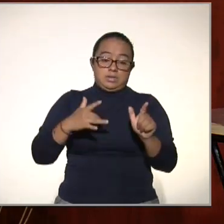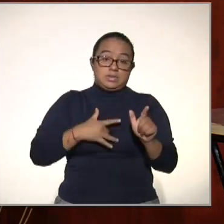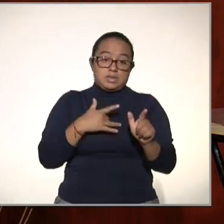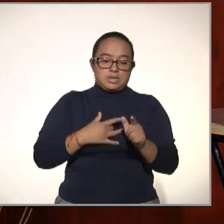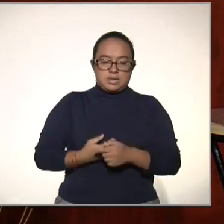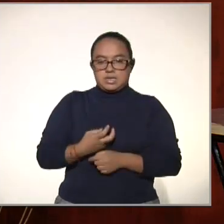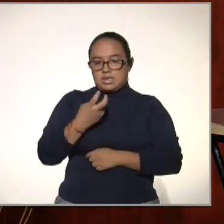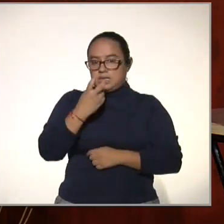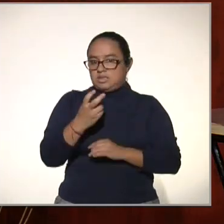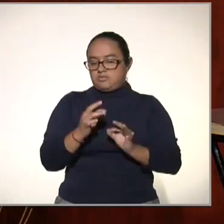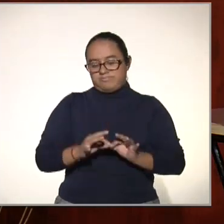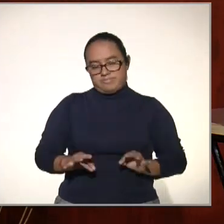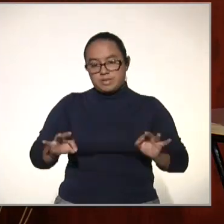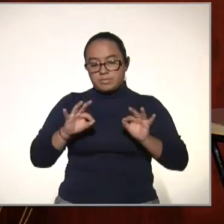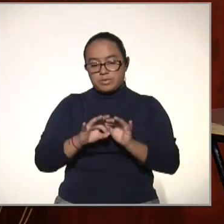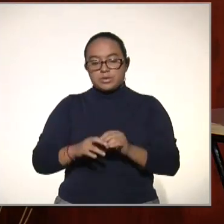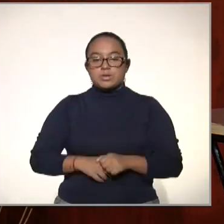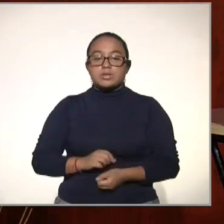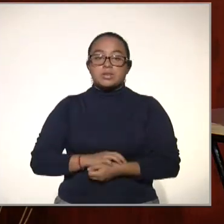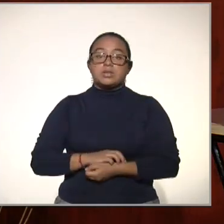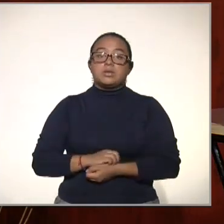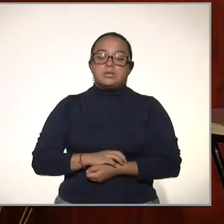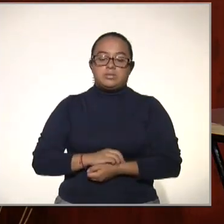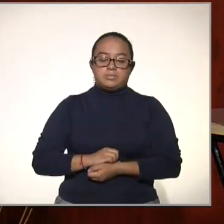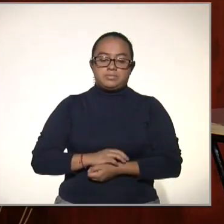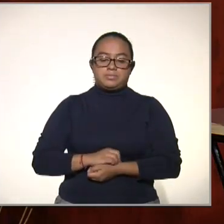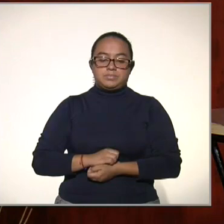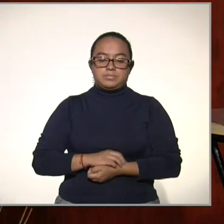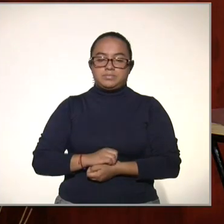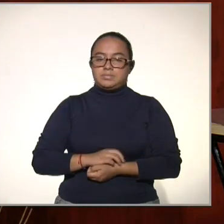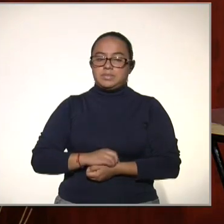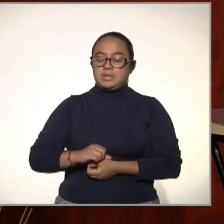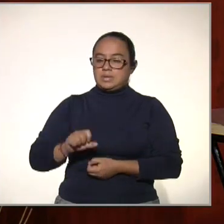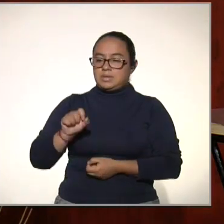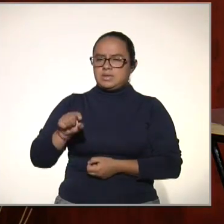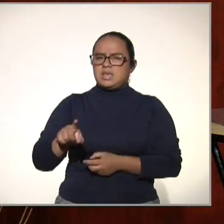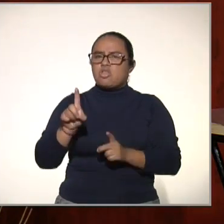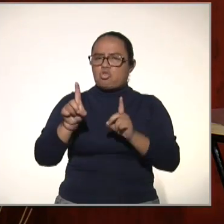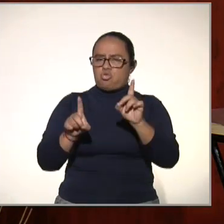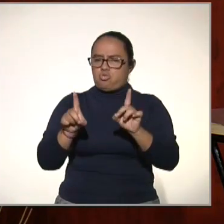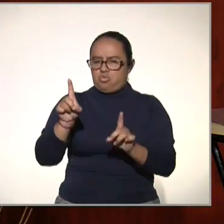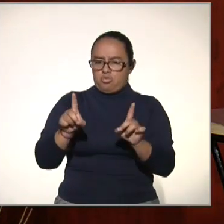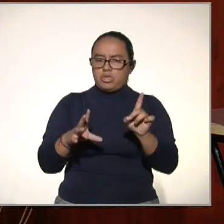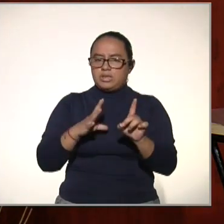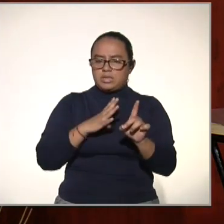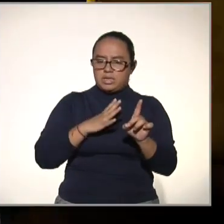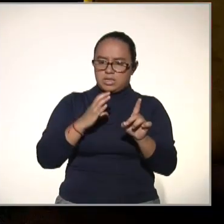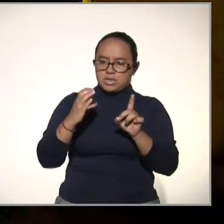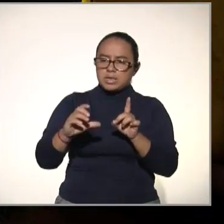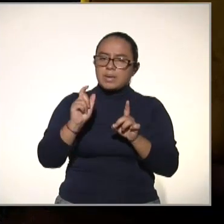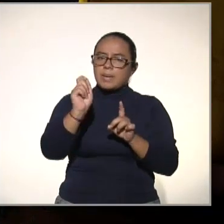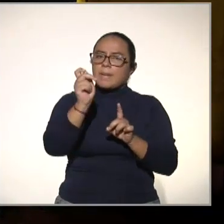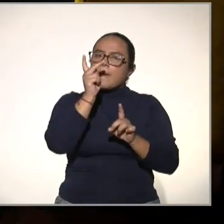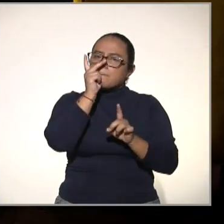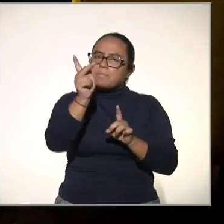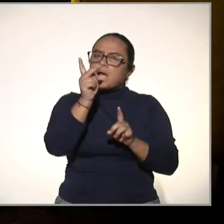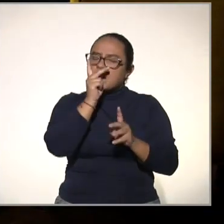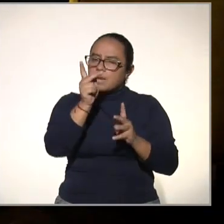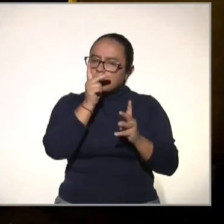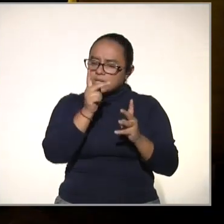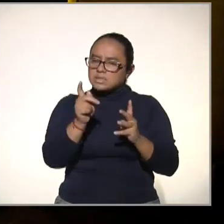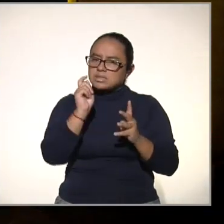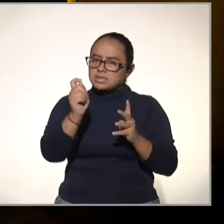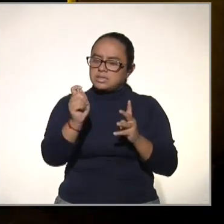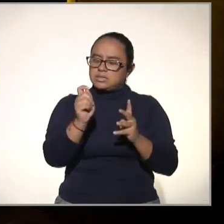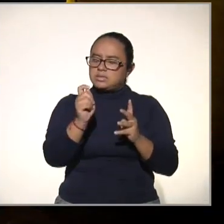postura crítica importante, ¿no? Sí, y justamente son dudas que hay sobre los términos que hemos ocupado a lo largo